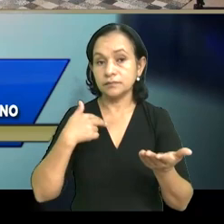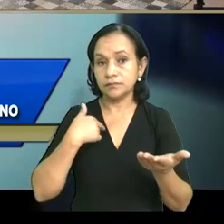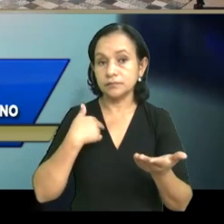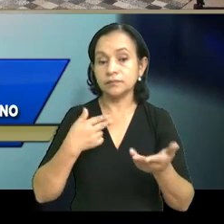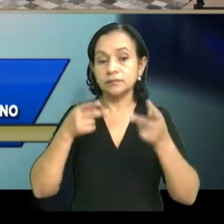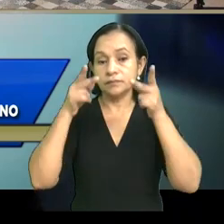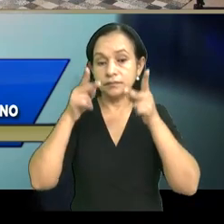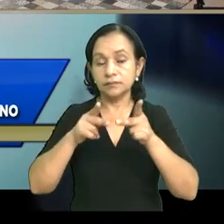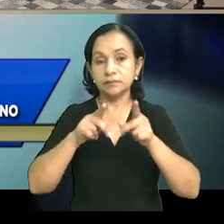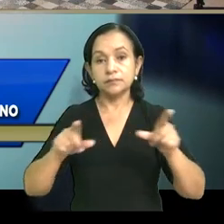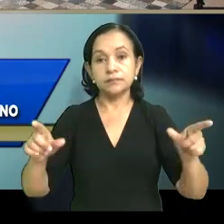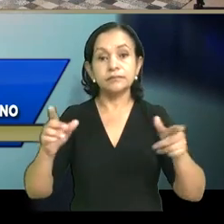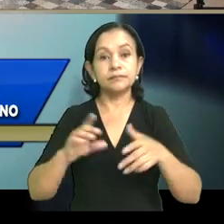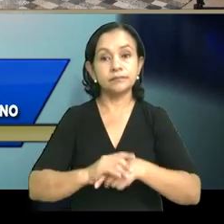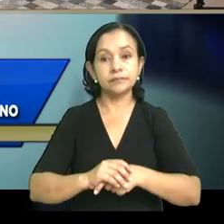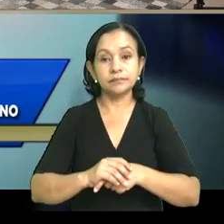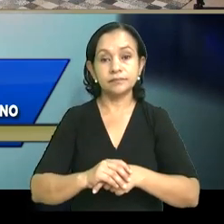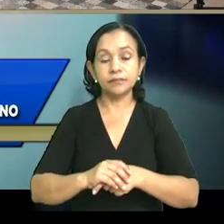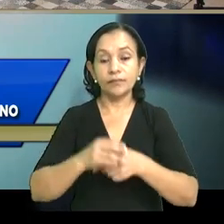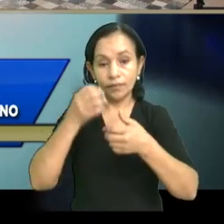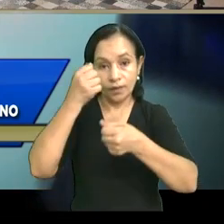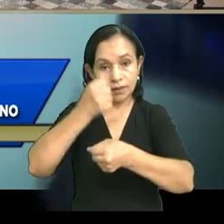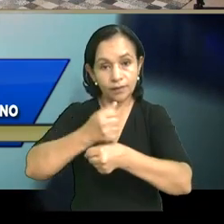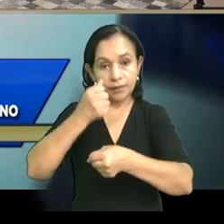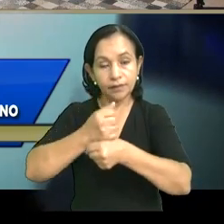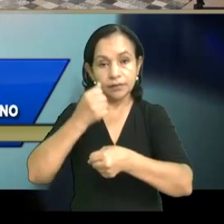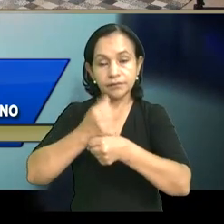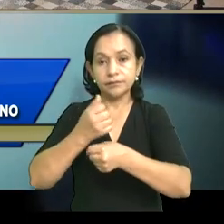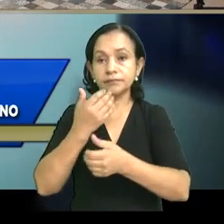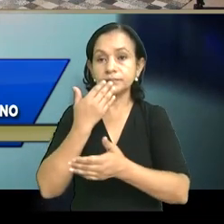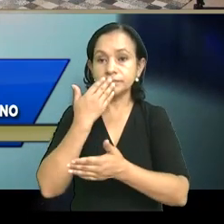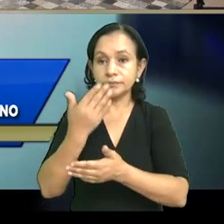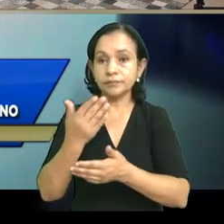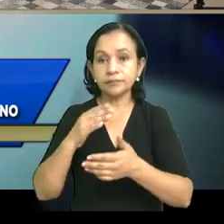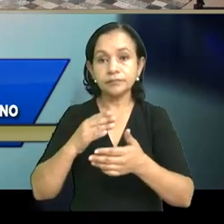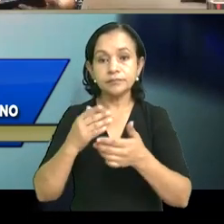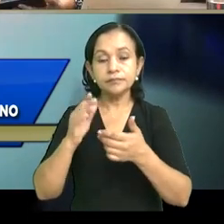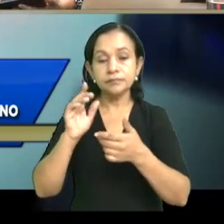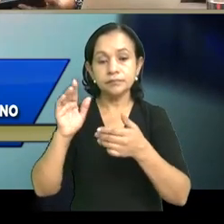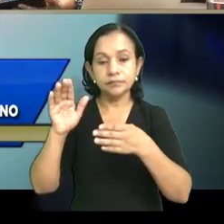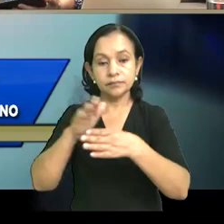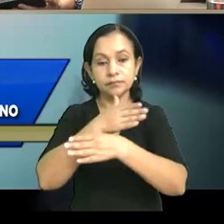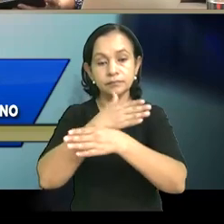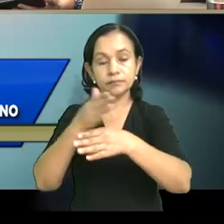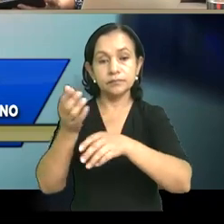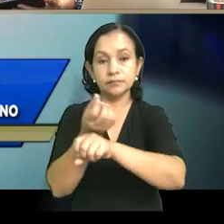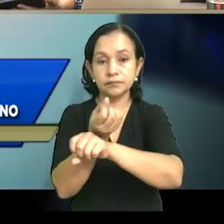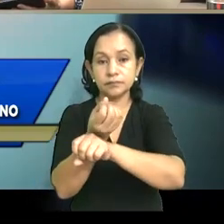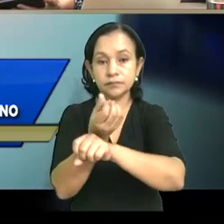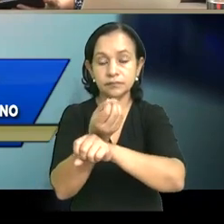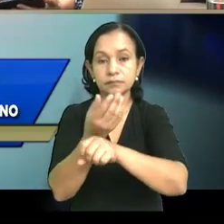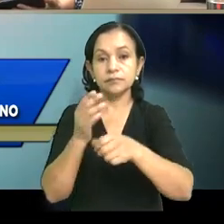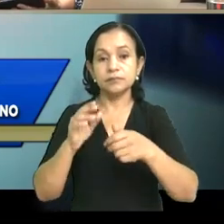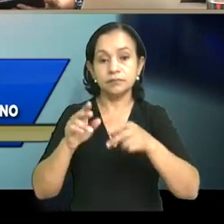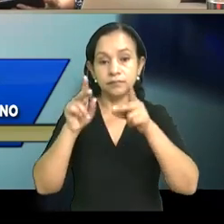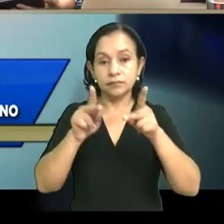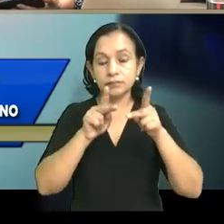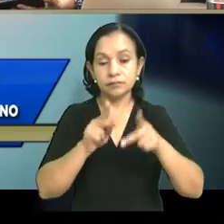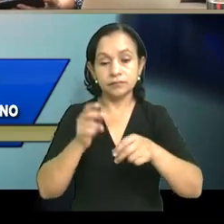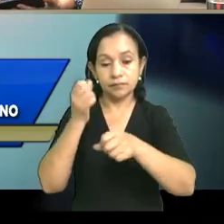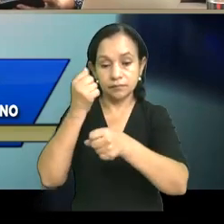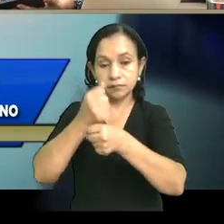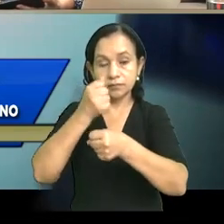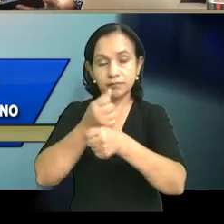plan extra, ¿no? Así es. Hay un trabajo extraordinario de parte de los gobiernos locales, los servidores públicos